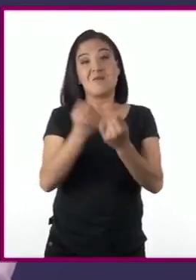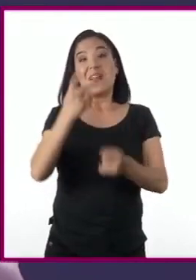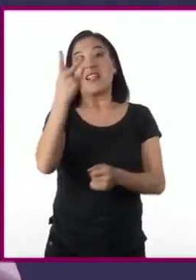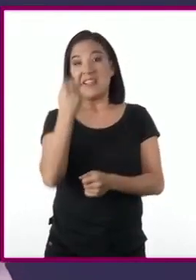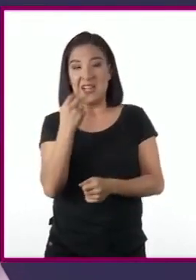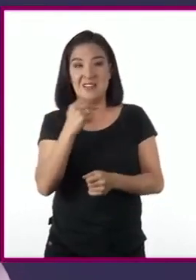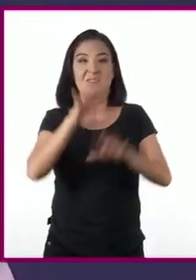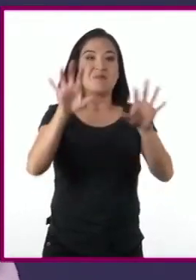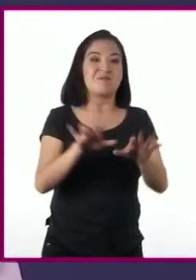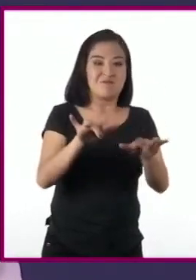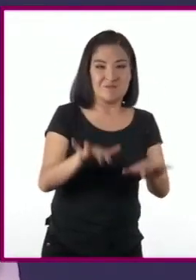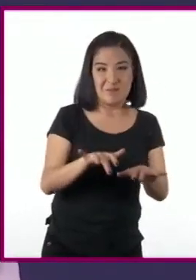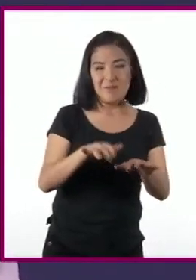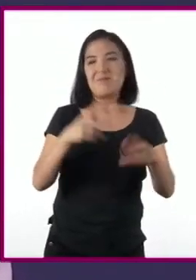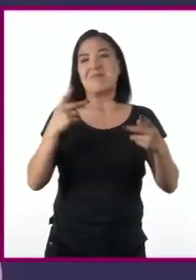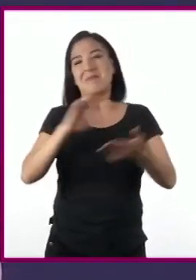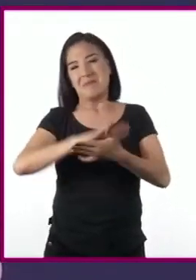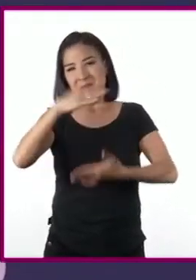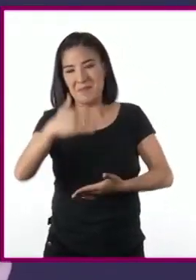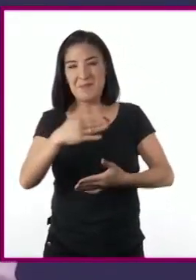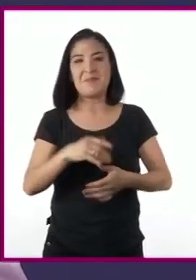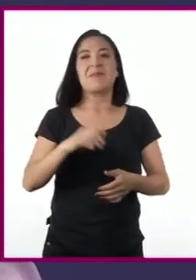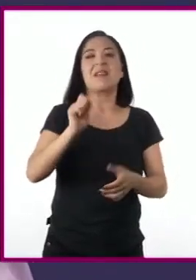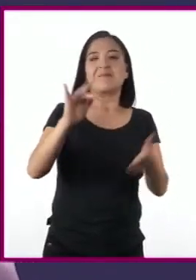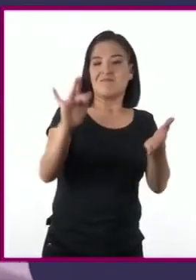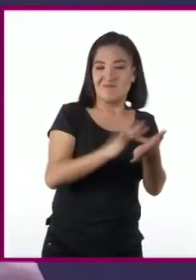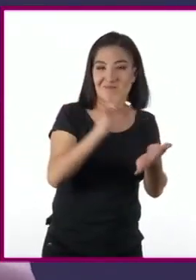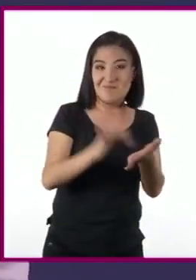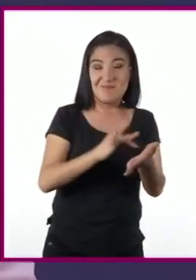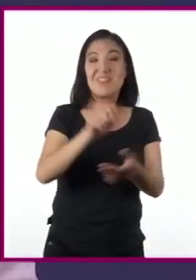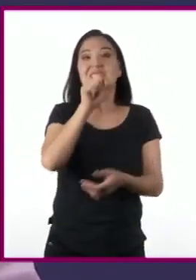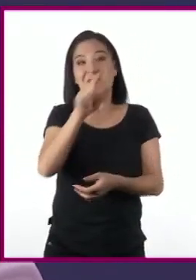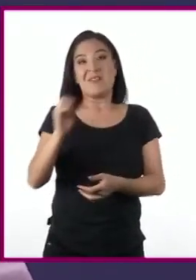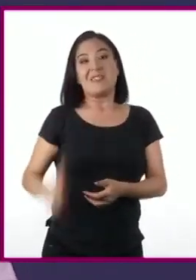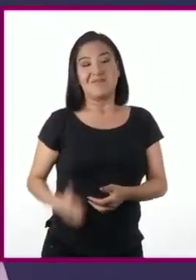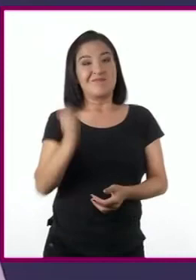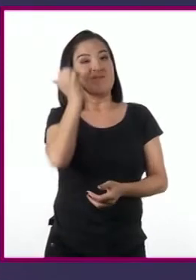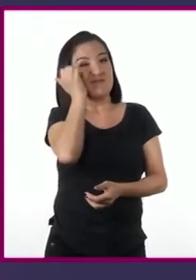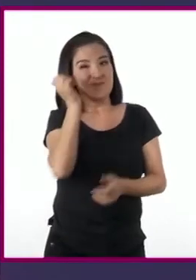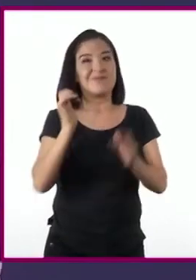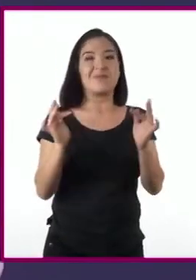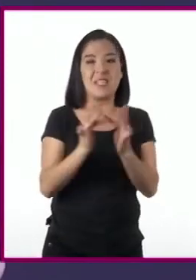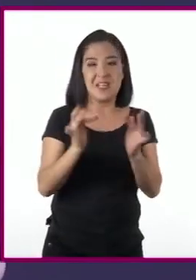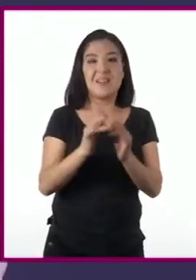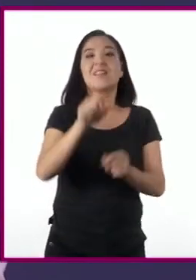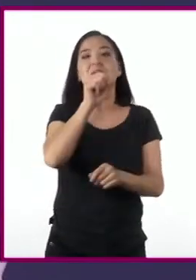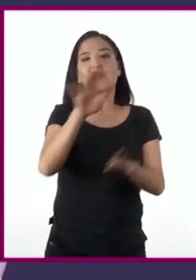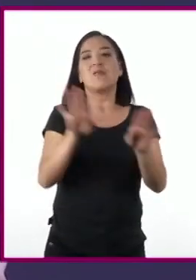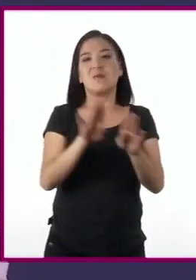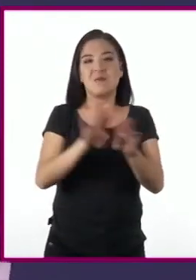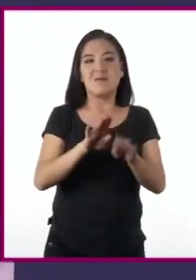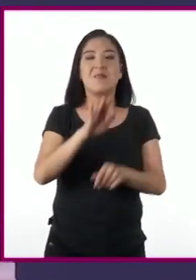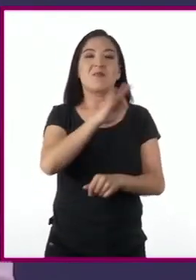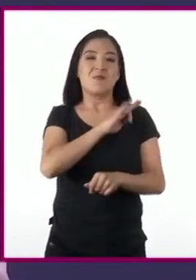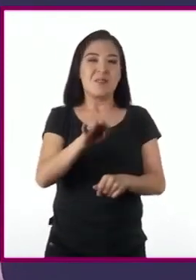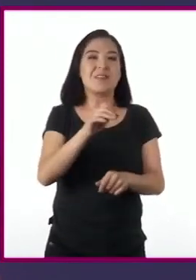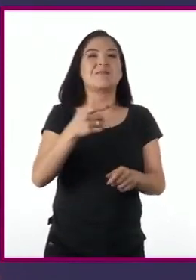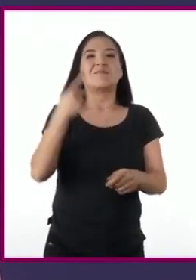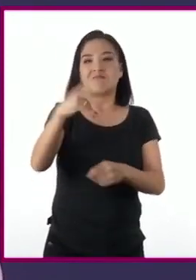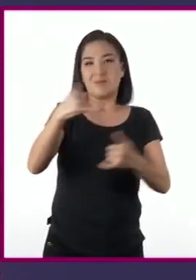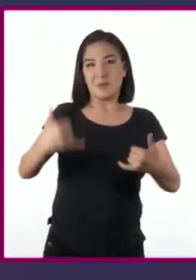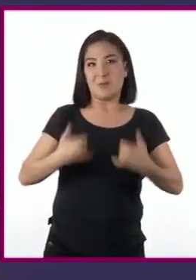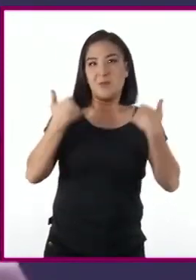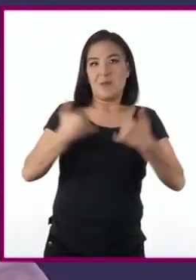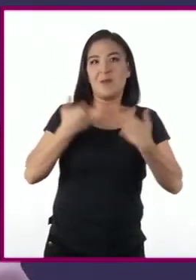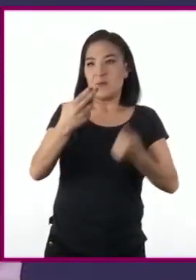televisores, computadoras personales, tablets y, en especial, teléfonos inteligentes forman parte de la vida de los chicos sin